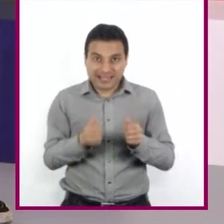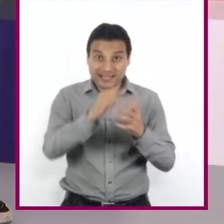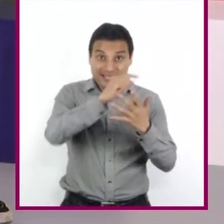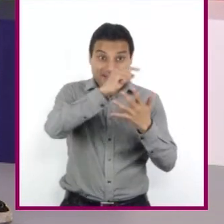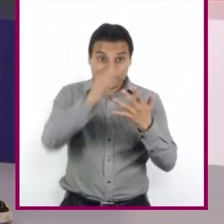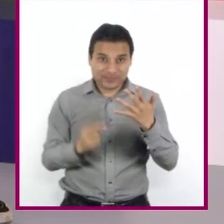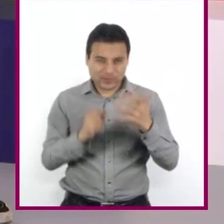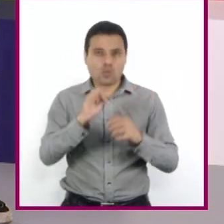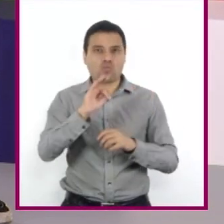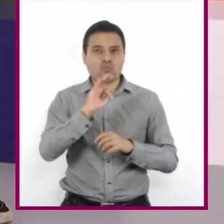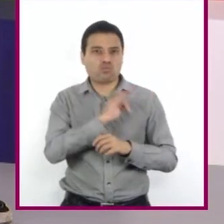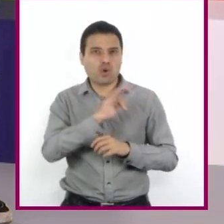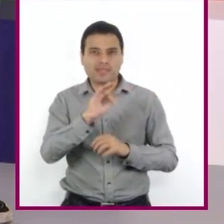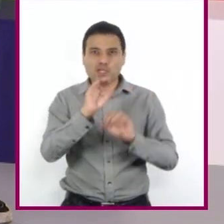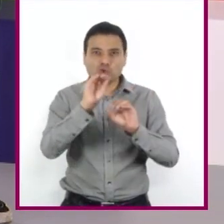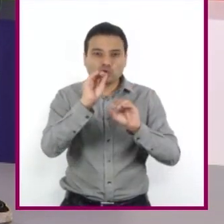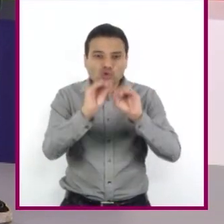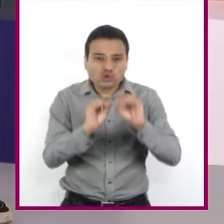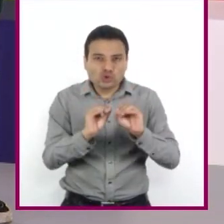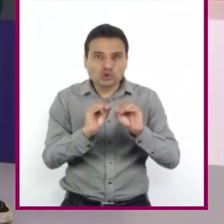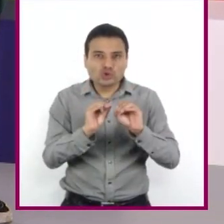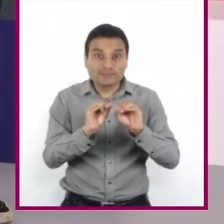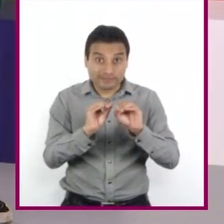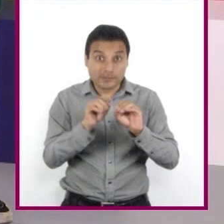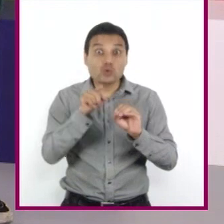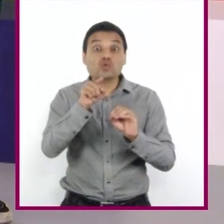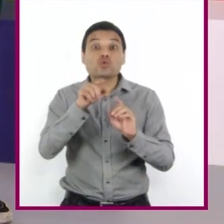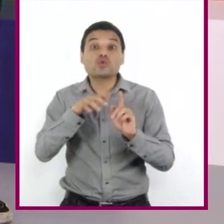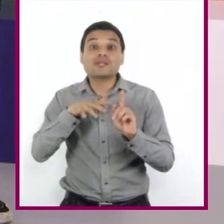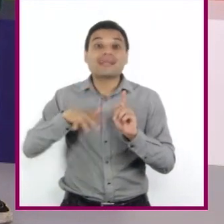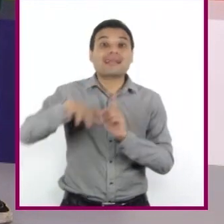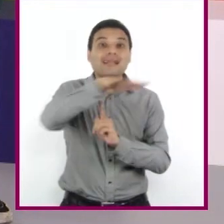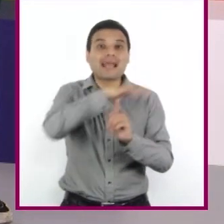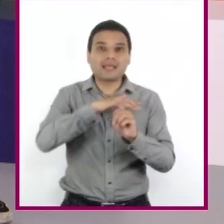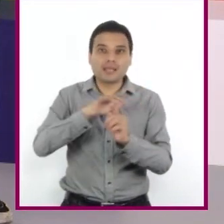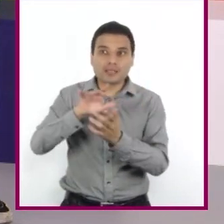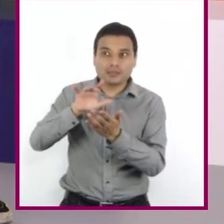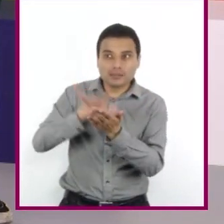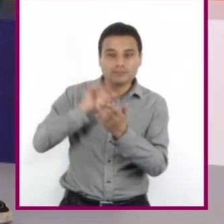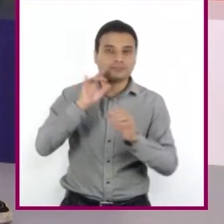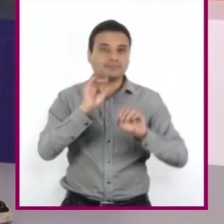representar partes de su realidad según su propia interpretación.